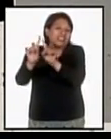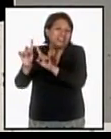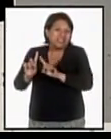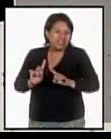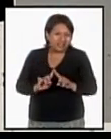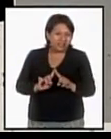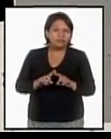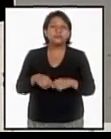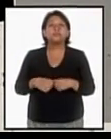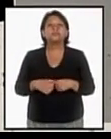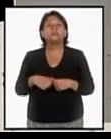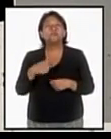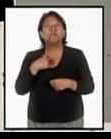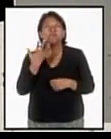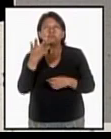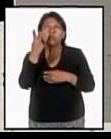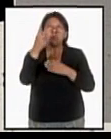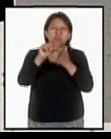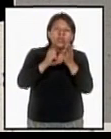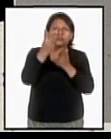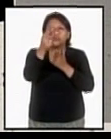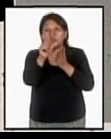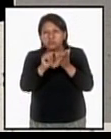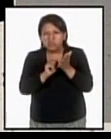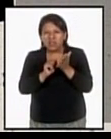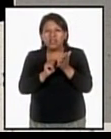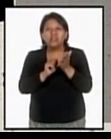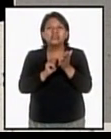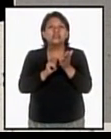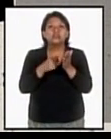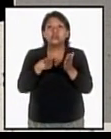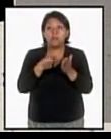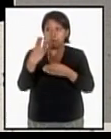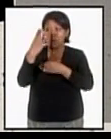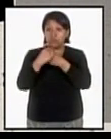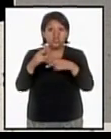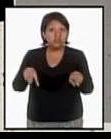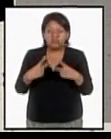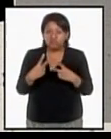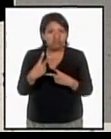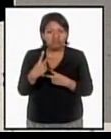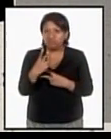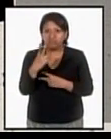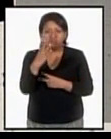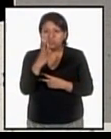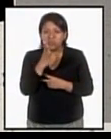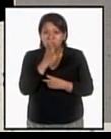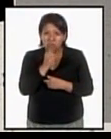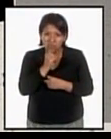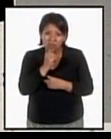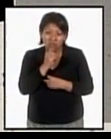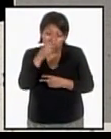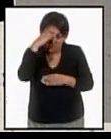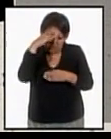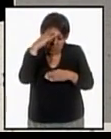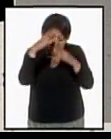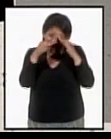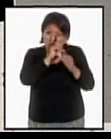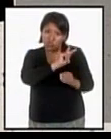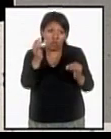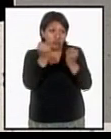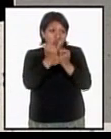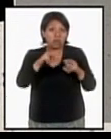otra. Y lleva como 1 mes o 2 meses que no nos han dejado vender como debíamos de vender, supongo, todos los